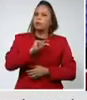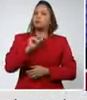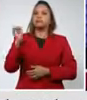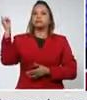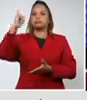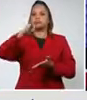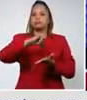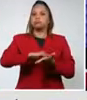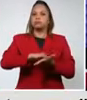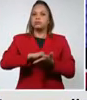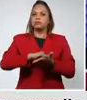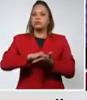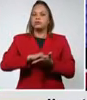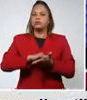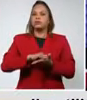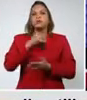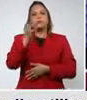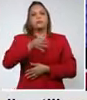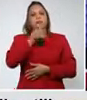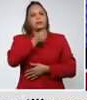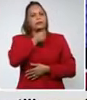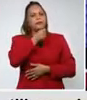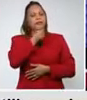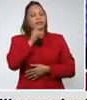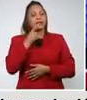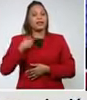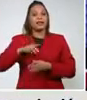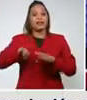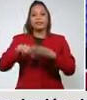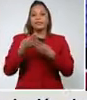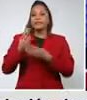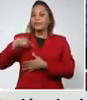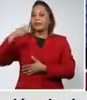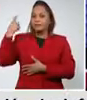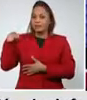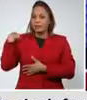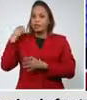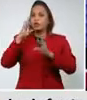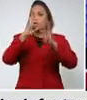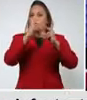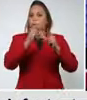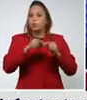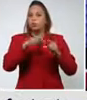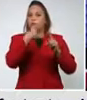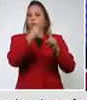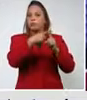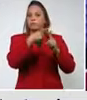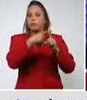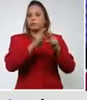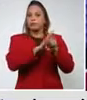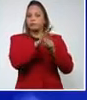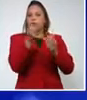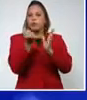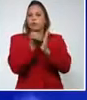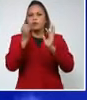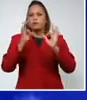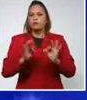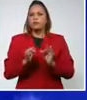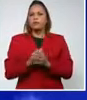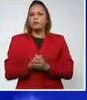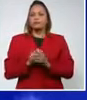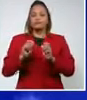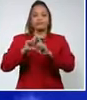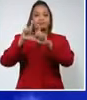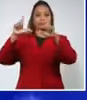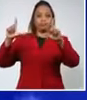te comentaba, Lázaro, en el día de ayer el número de casos confirmados rompe un